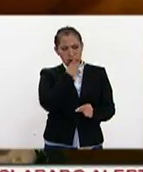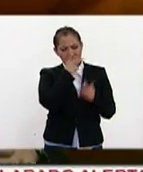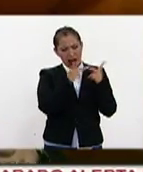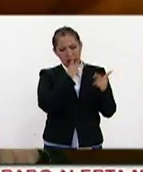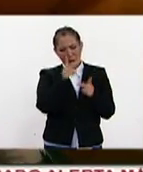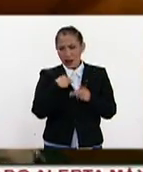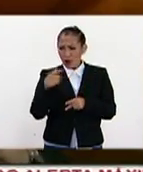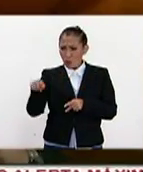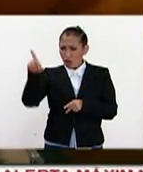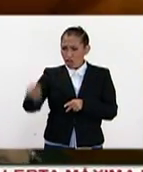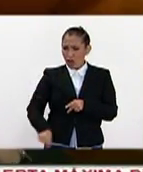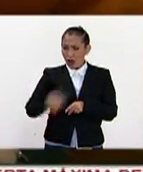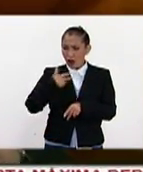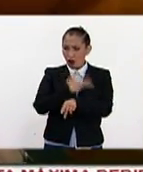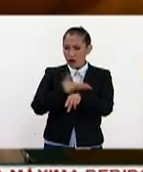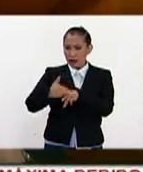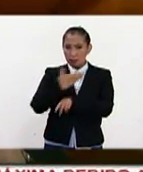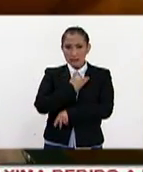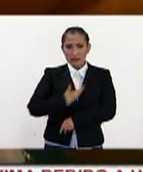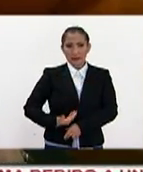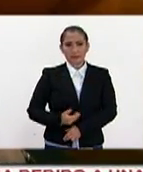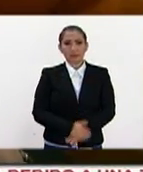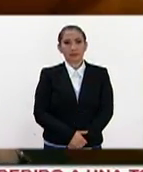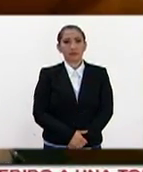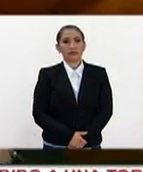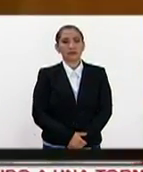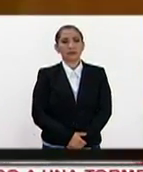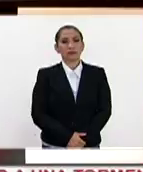desearan ofender la honra del presidente.